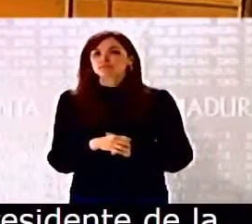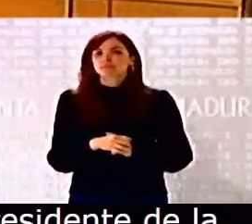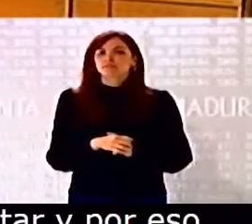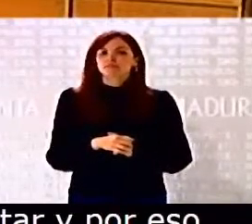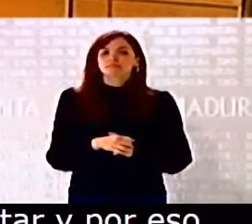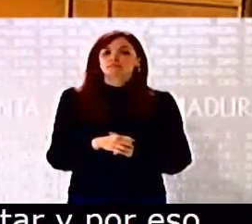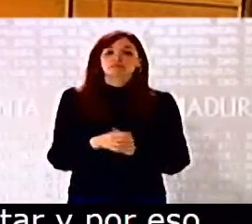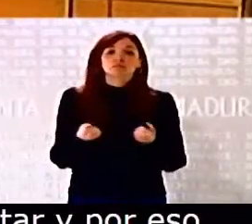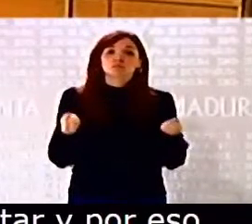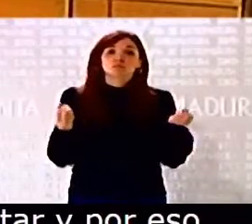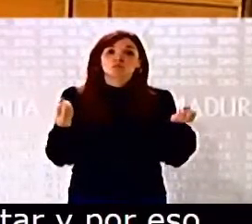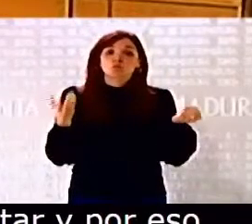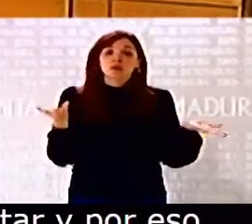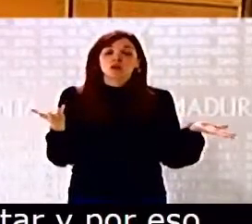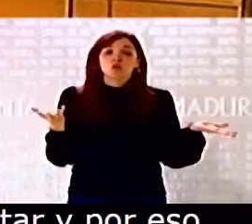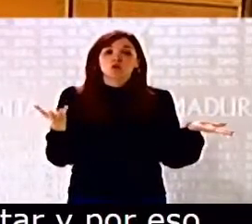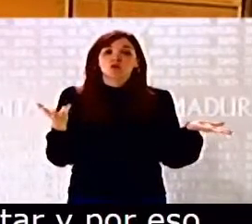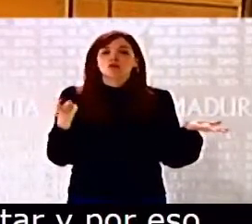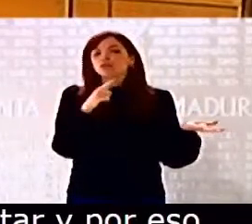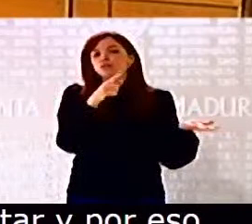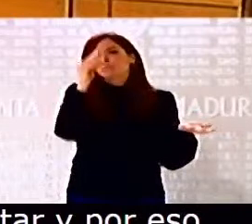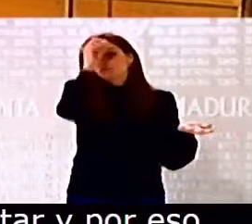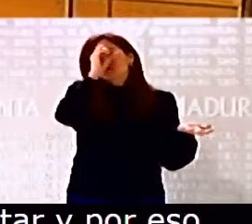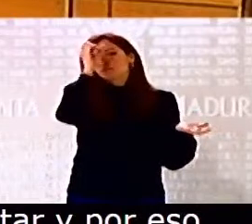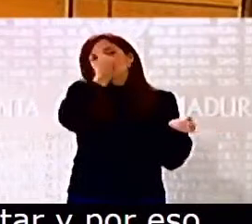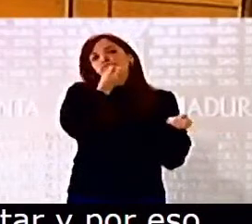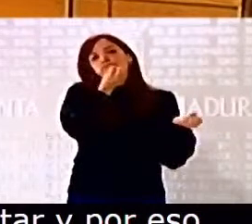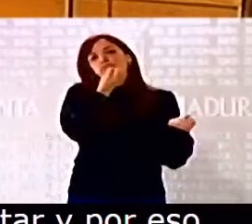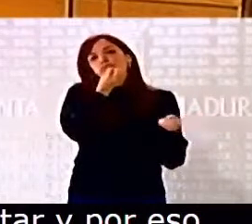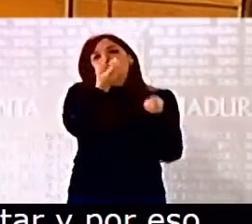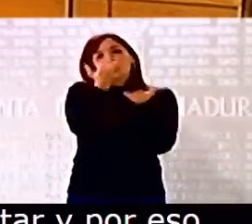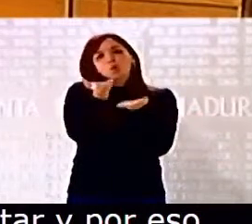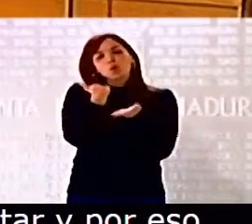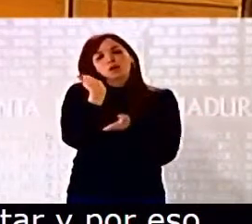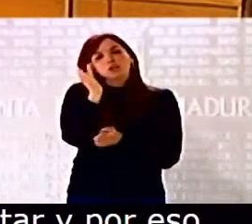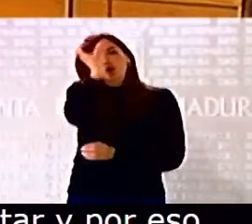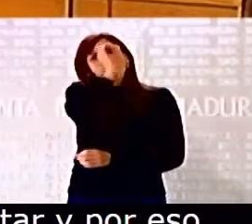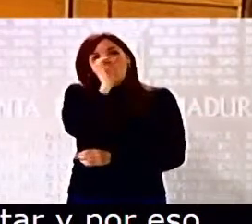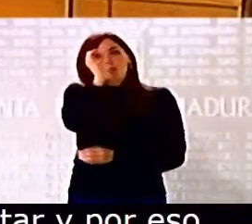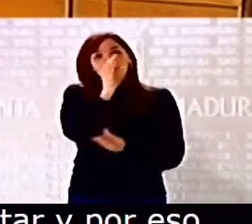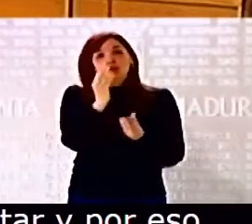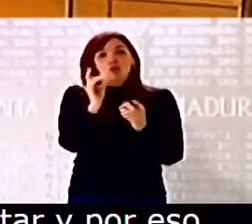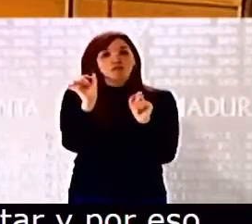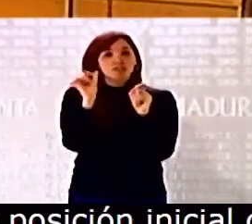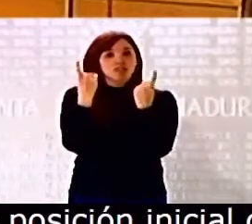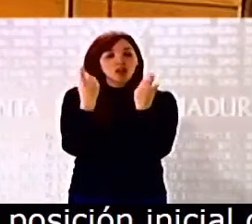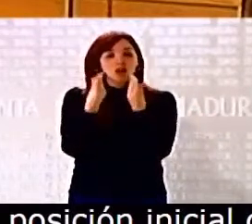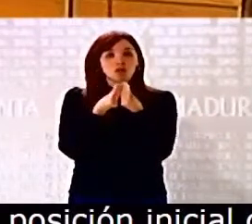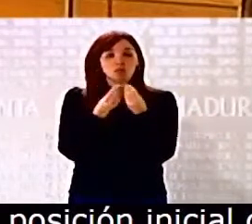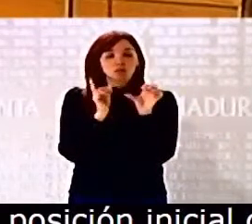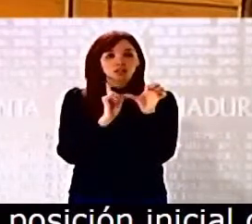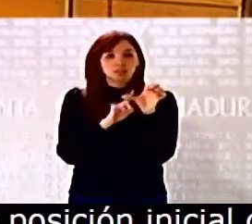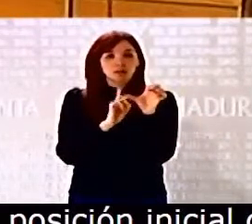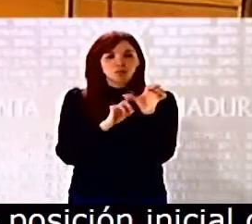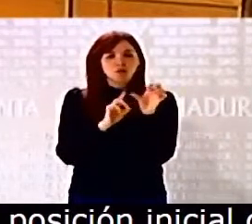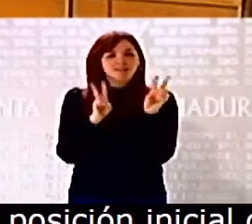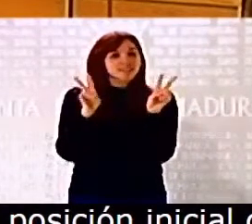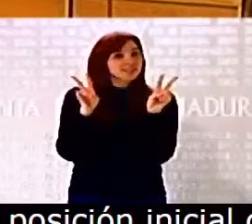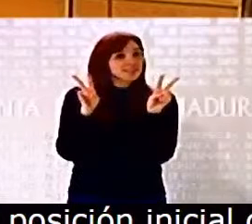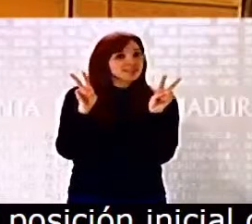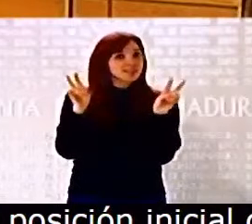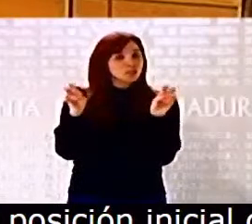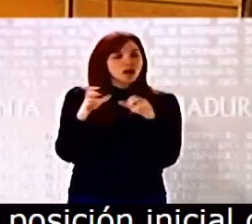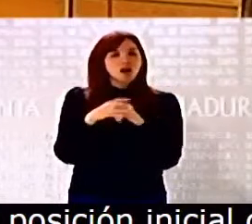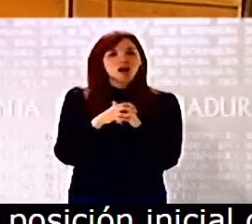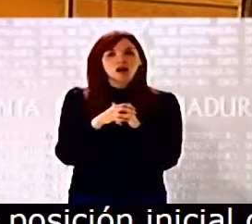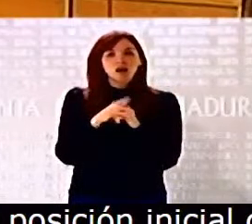que, una manifestación sobre posición inicial de la Junta de Extremadura respecto al fin de semana largo